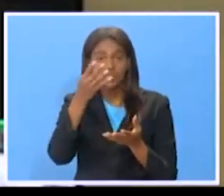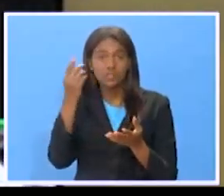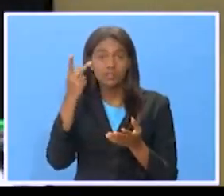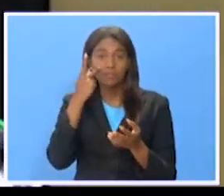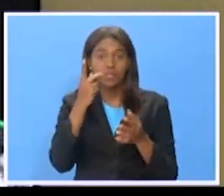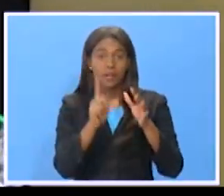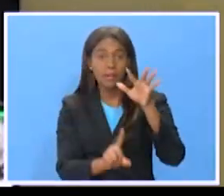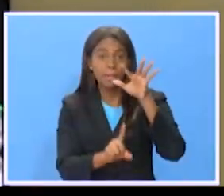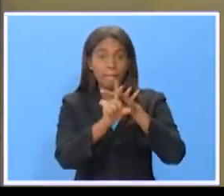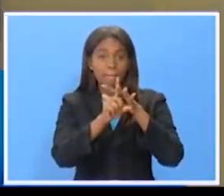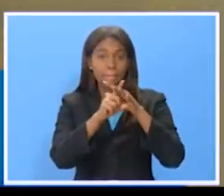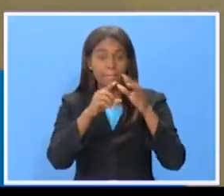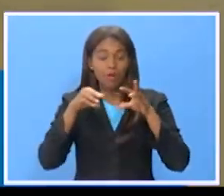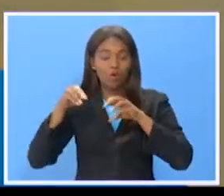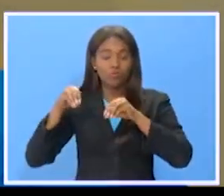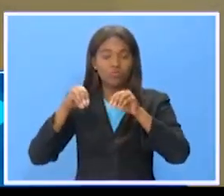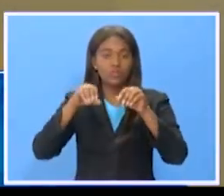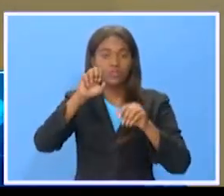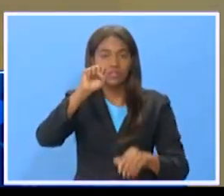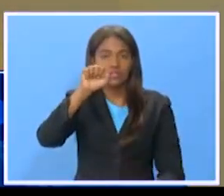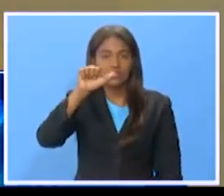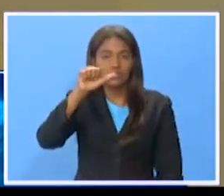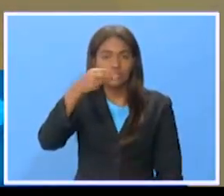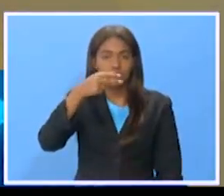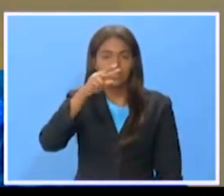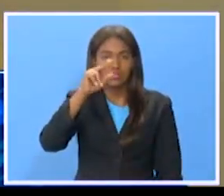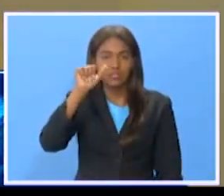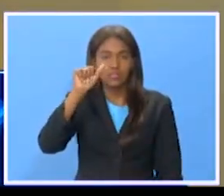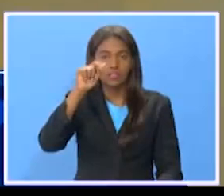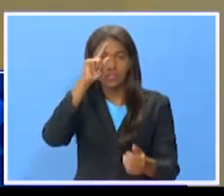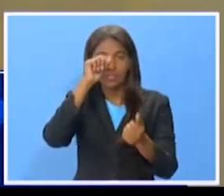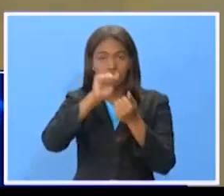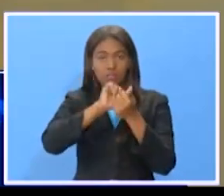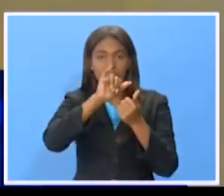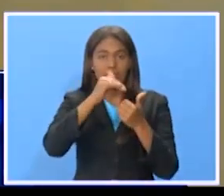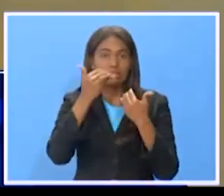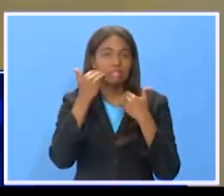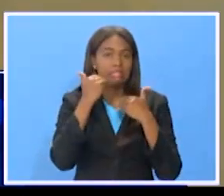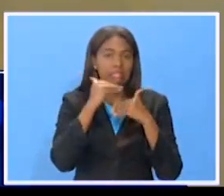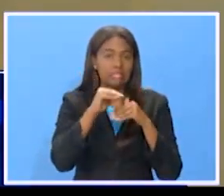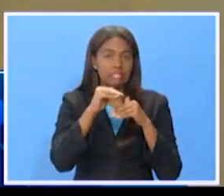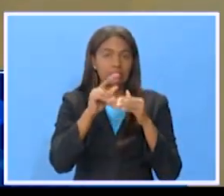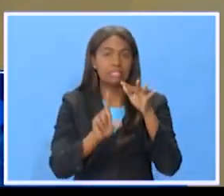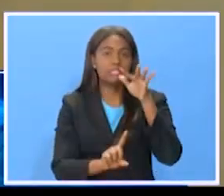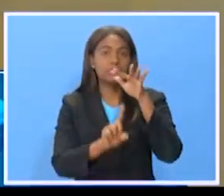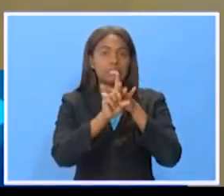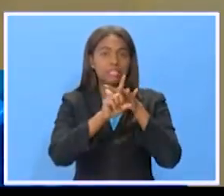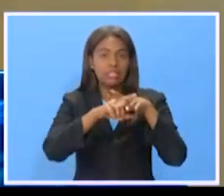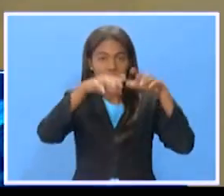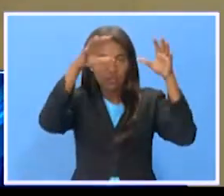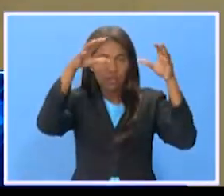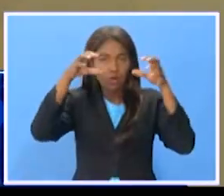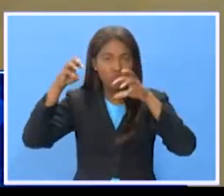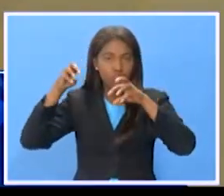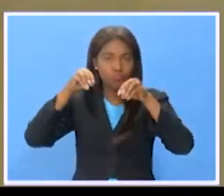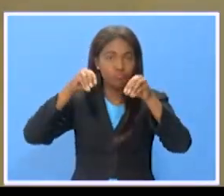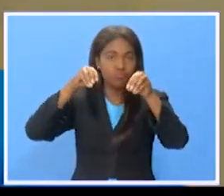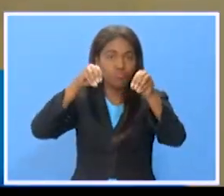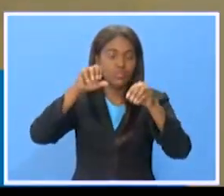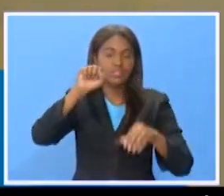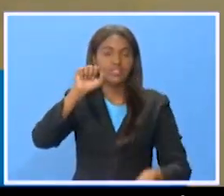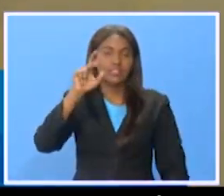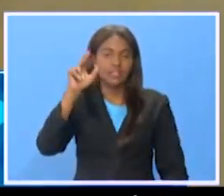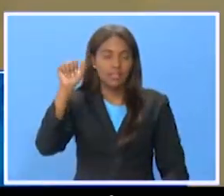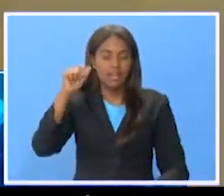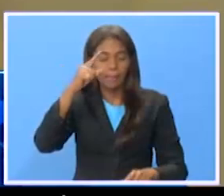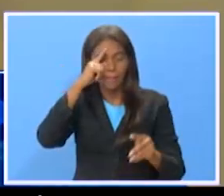incidencia de partículas de polvo del Sahara, la cual han estado limitando la ocurrencia de precipitaciones significativas sobre gran